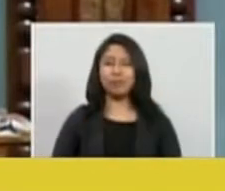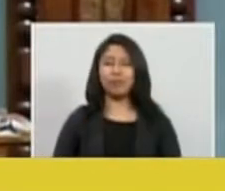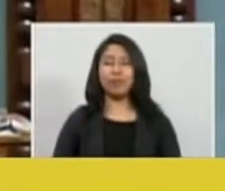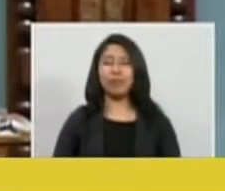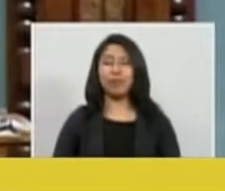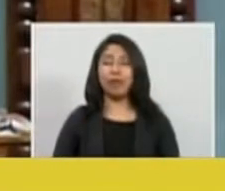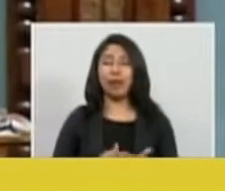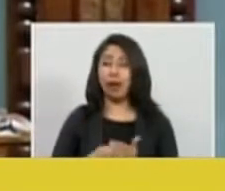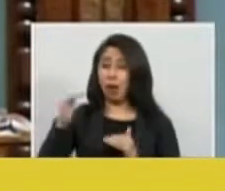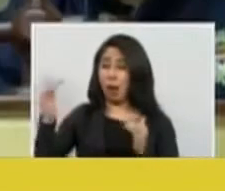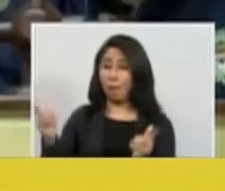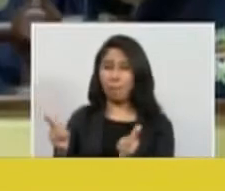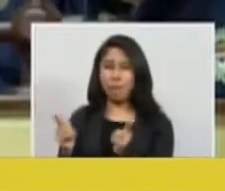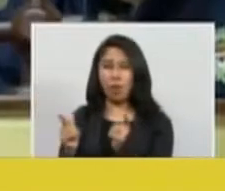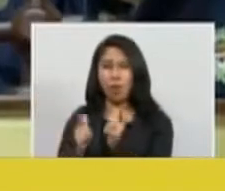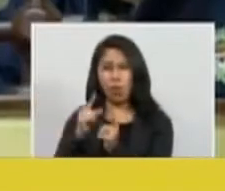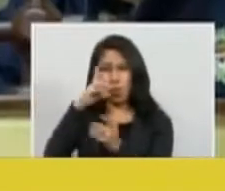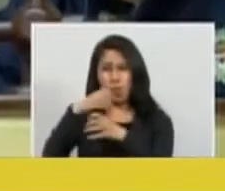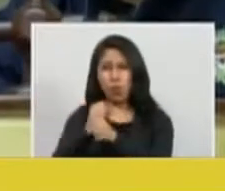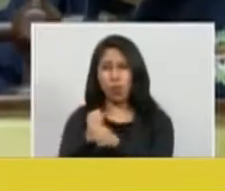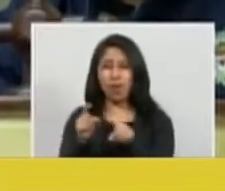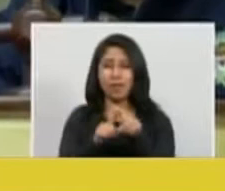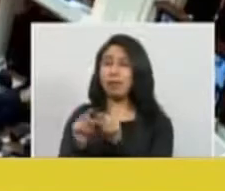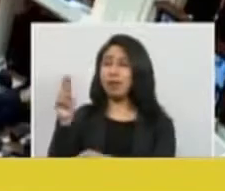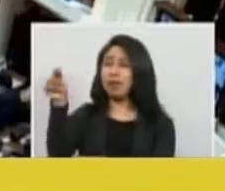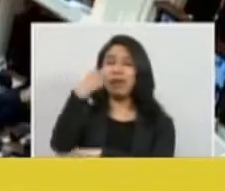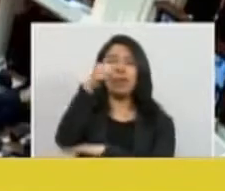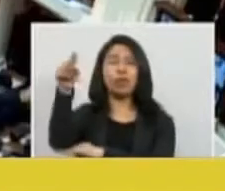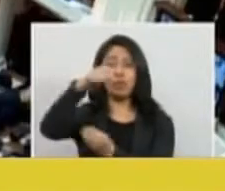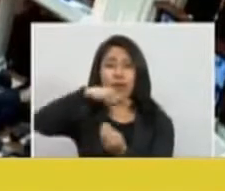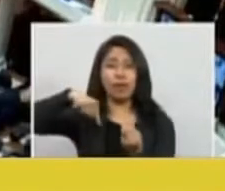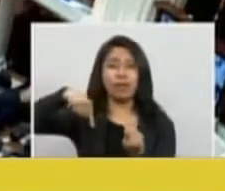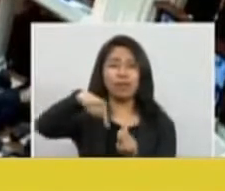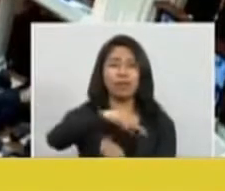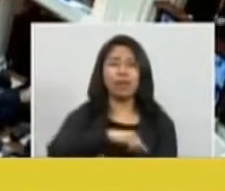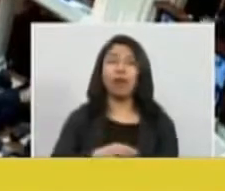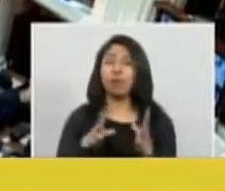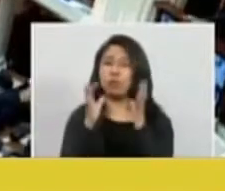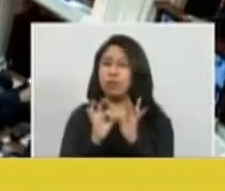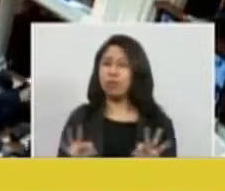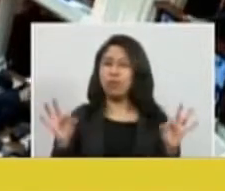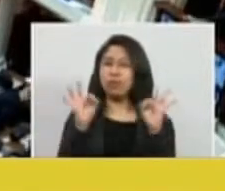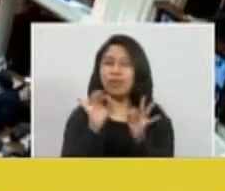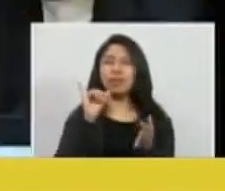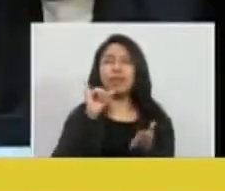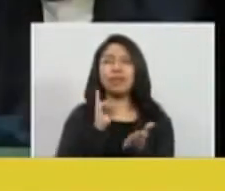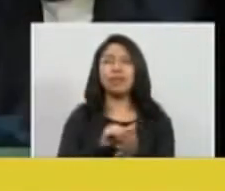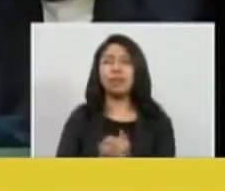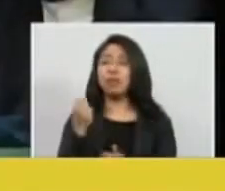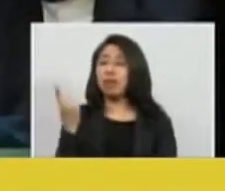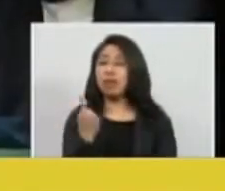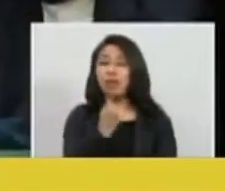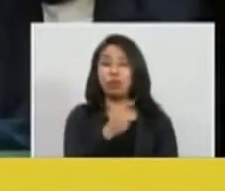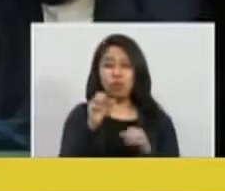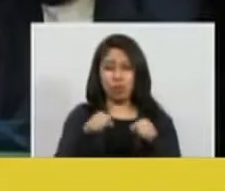entre las minorías creativas y las mayorías tradicionales. Es urgente que seamos seres aptos de sostener equilibrios para